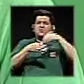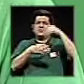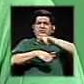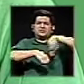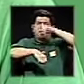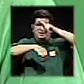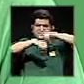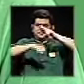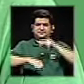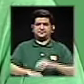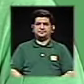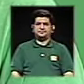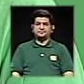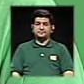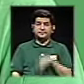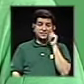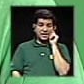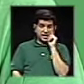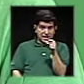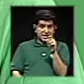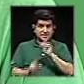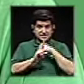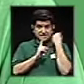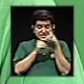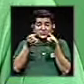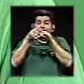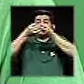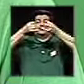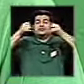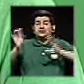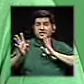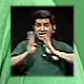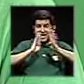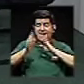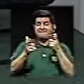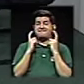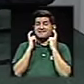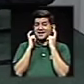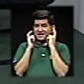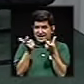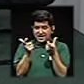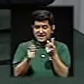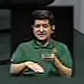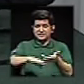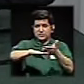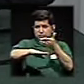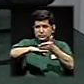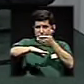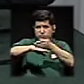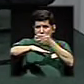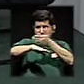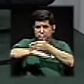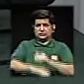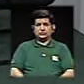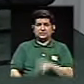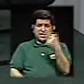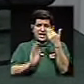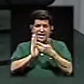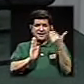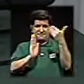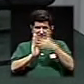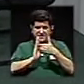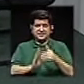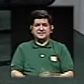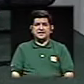nacional eso eh sin llegar a a a hablar de las ganancias que poco a poco se se van a ir erosionando en